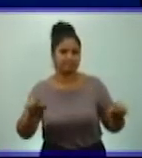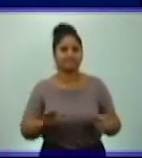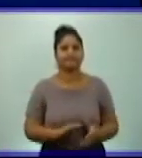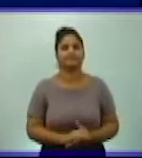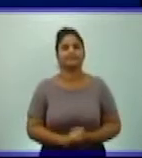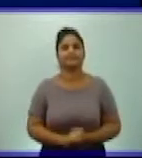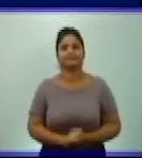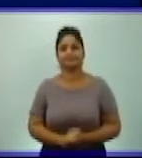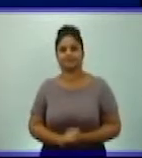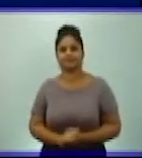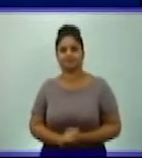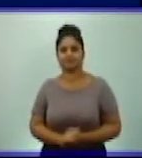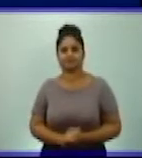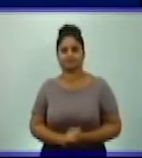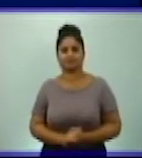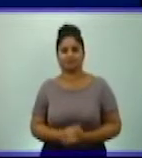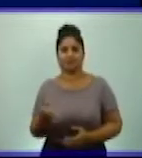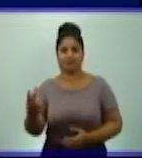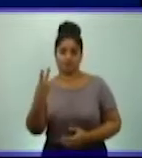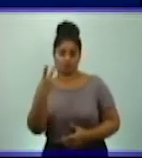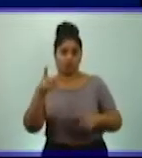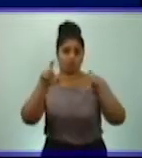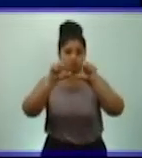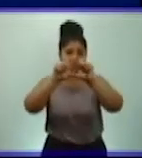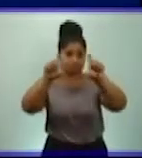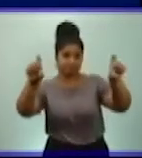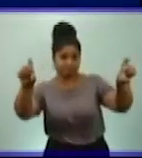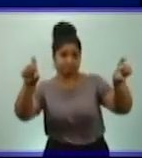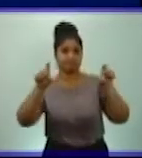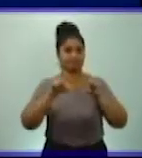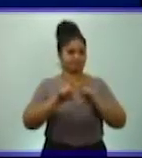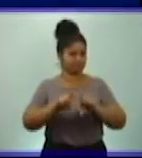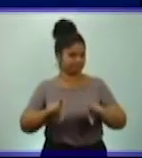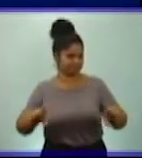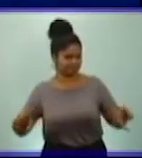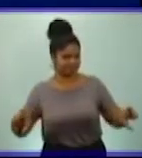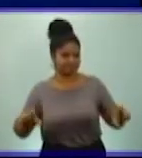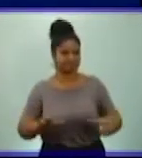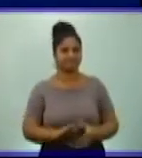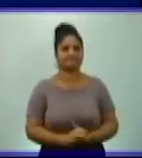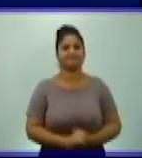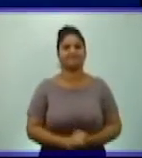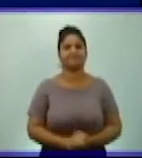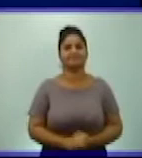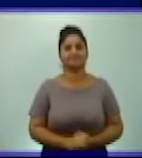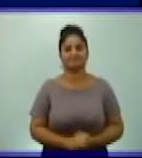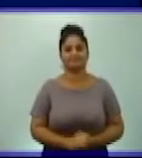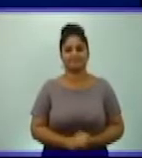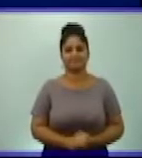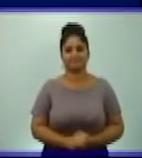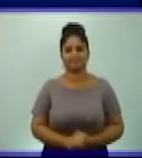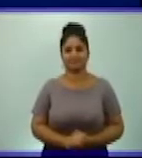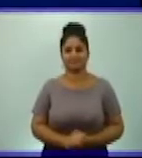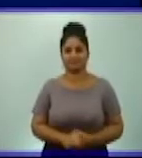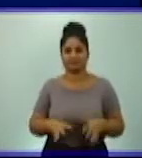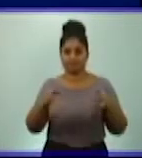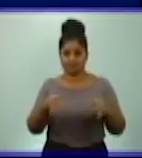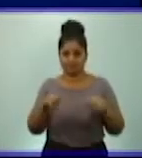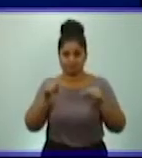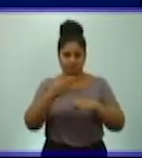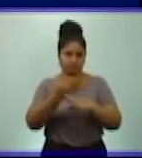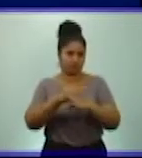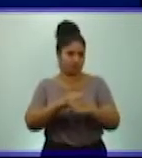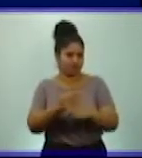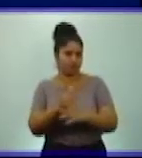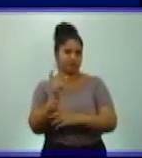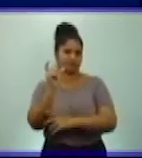2 cuartetos y 2 tercetos. Las 2 primeras estrofas son los cuartetos y las 2 últimas los tercetos, por tener 4 y 3